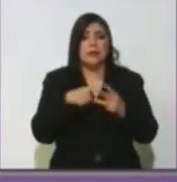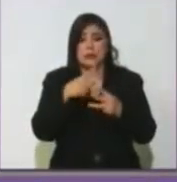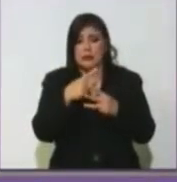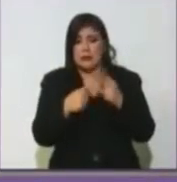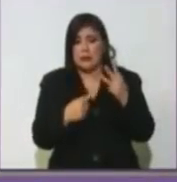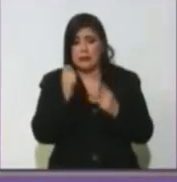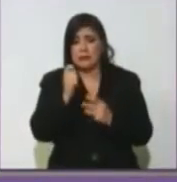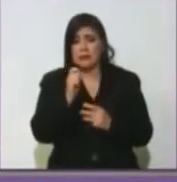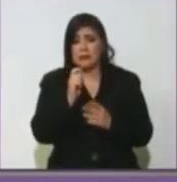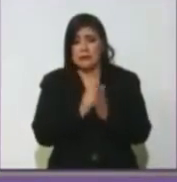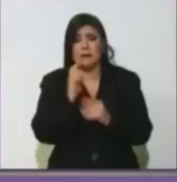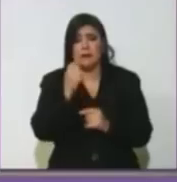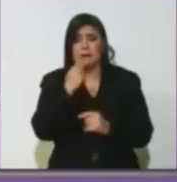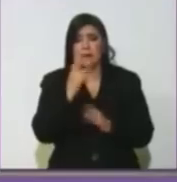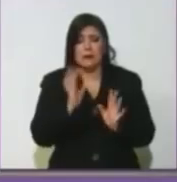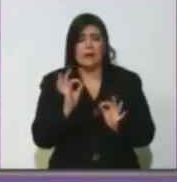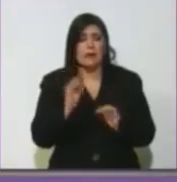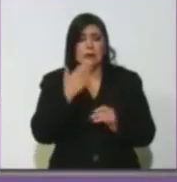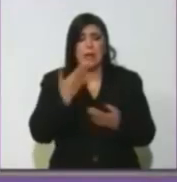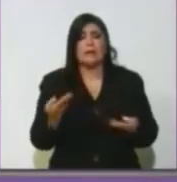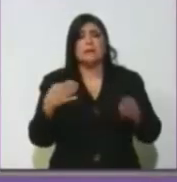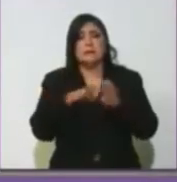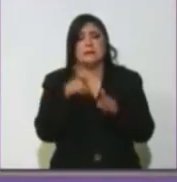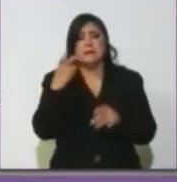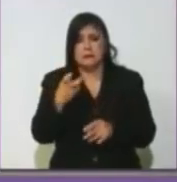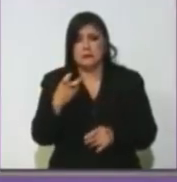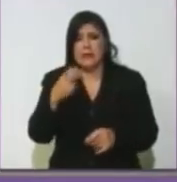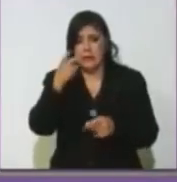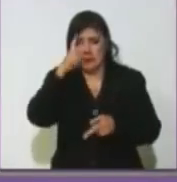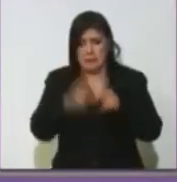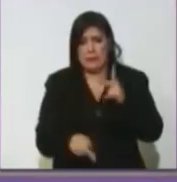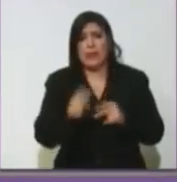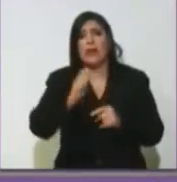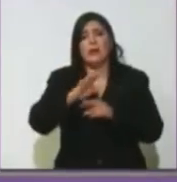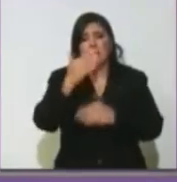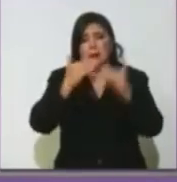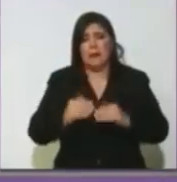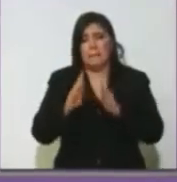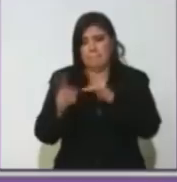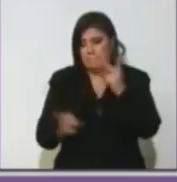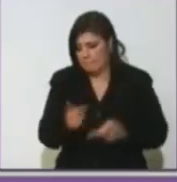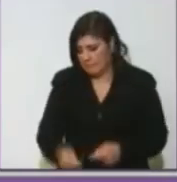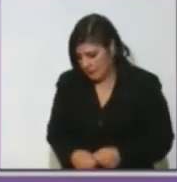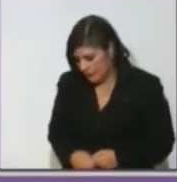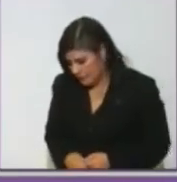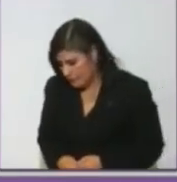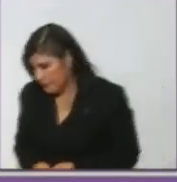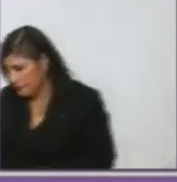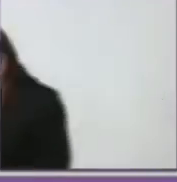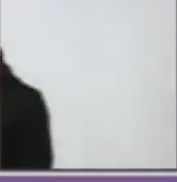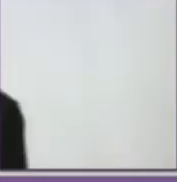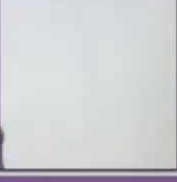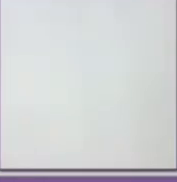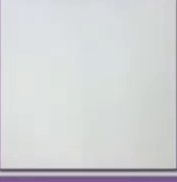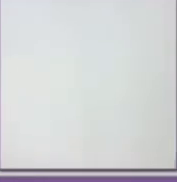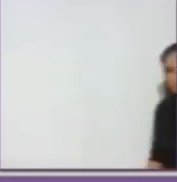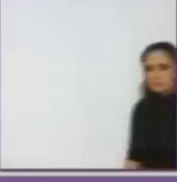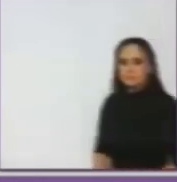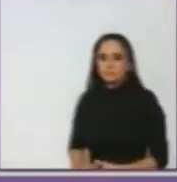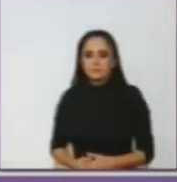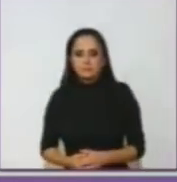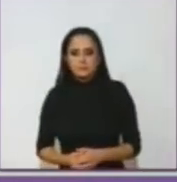utilizar bueno cerramos entonces esta parte y entramos a las preguntas y yo estoy seguro que saben